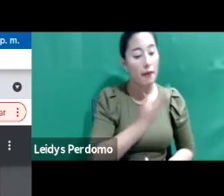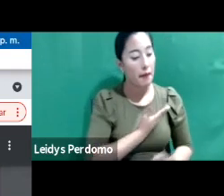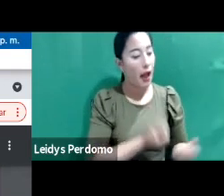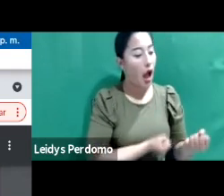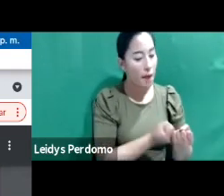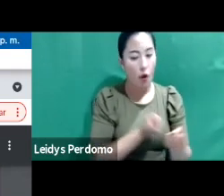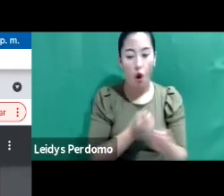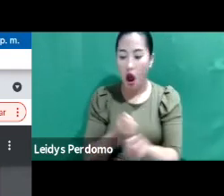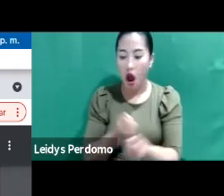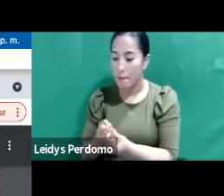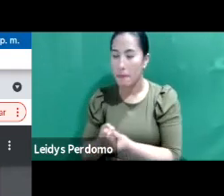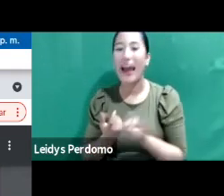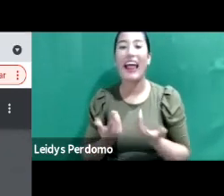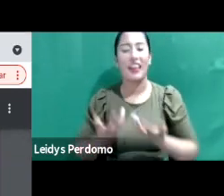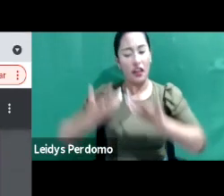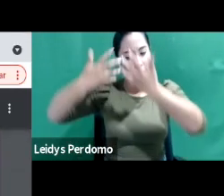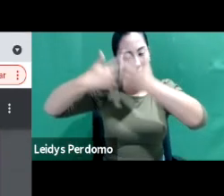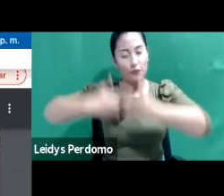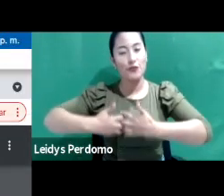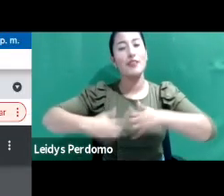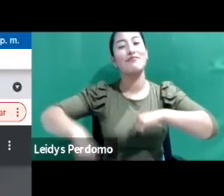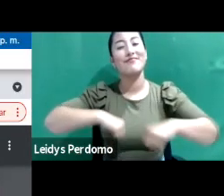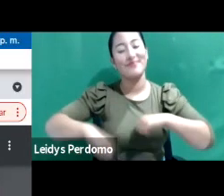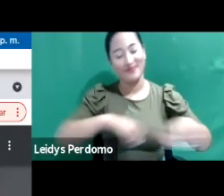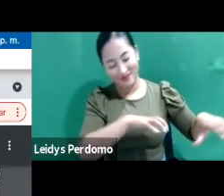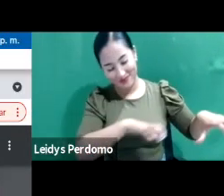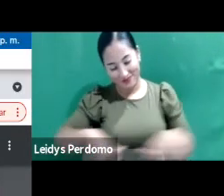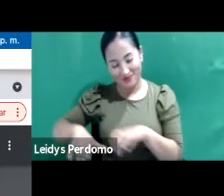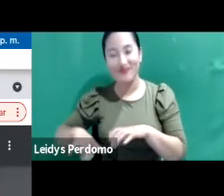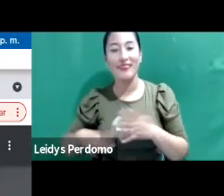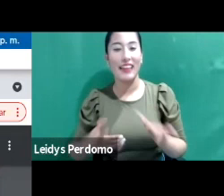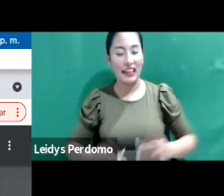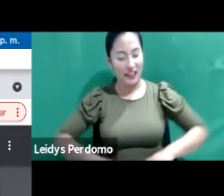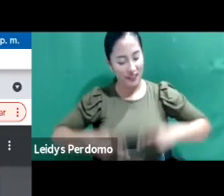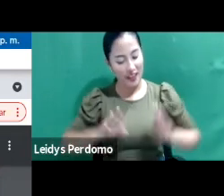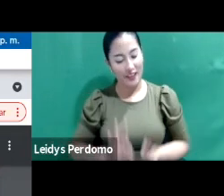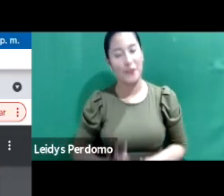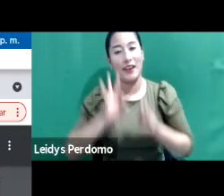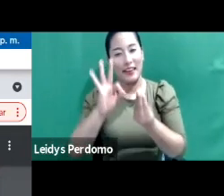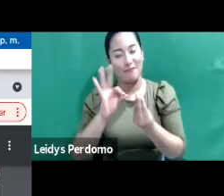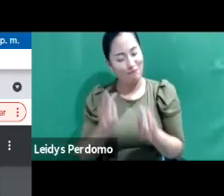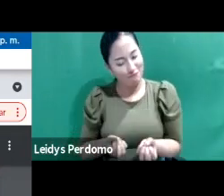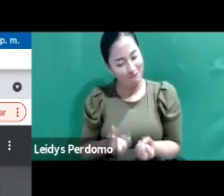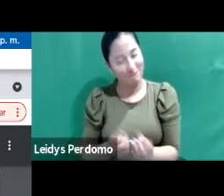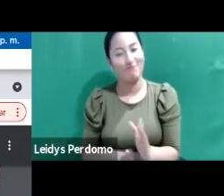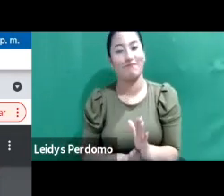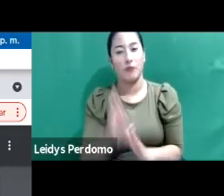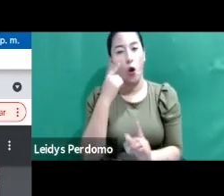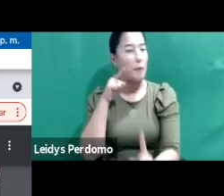un mejor funcionamiento, para que estemos cada vez mejor y aumentemos la calidad de vida de las personas que realmente es nuestro